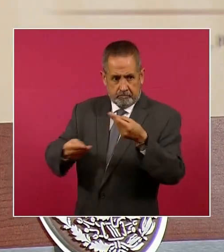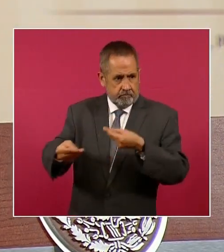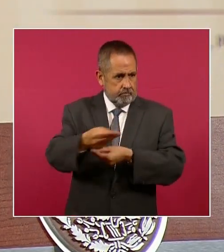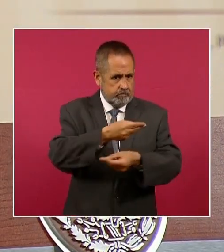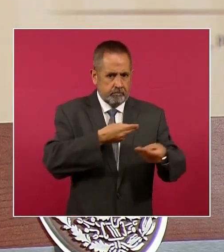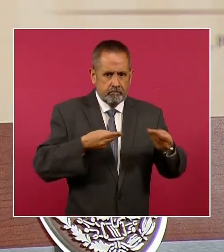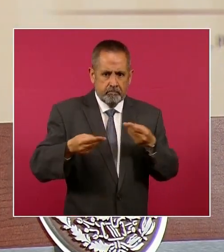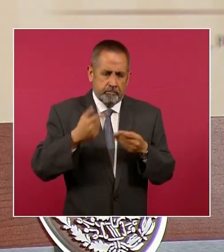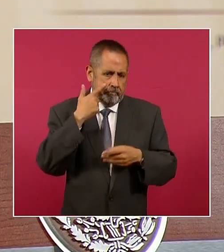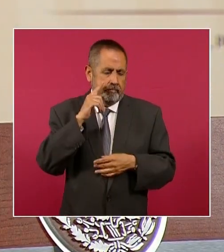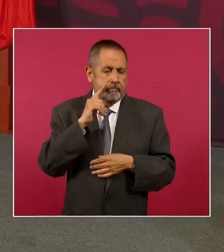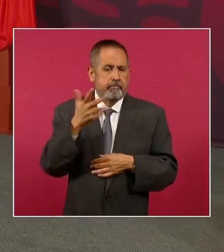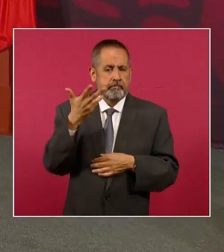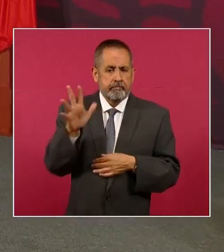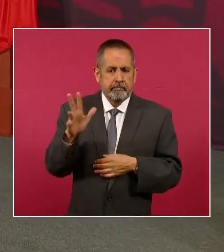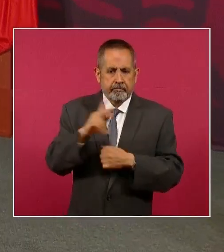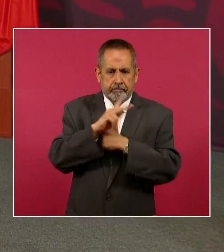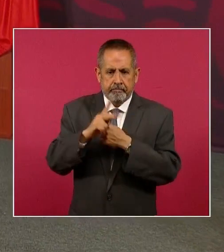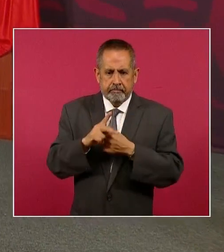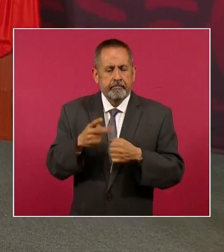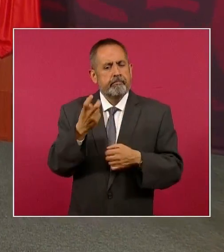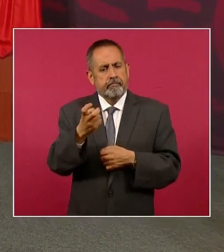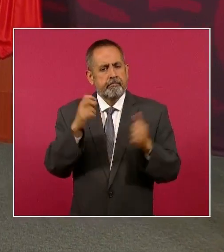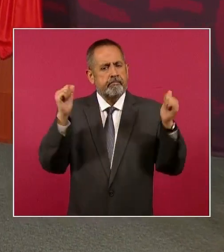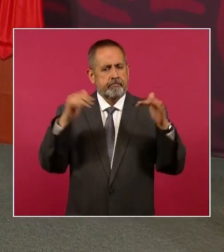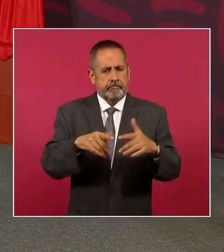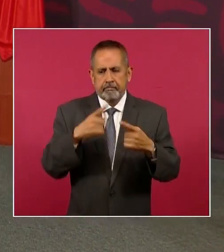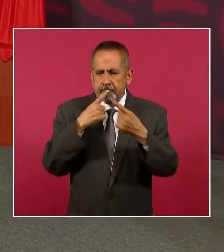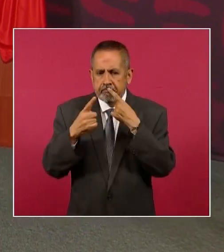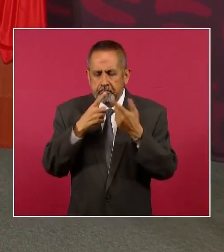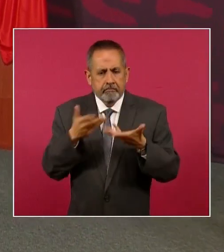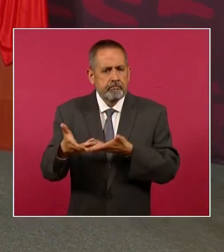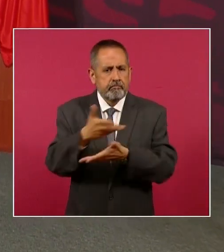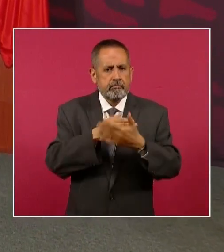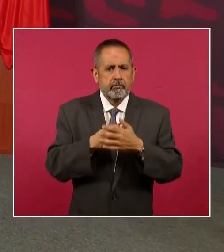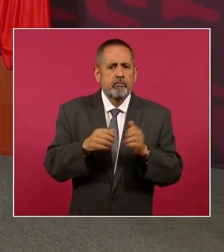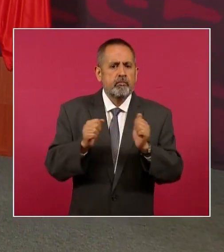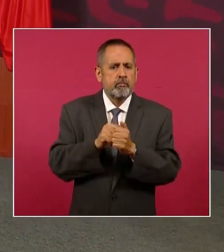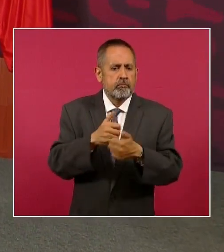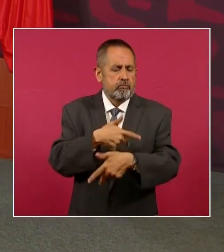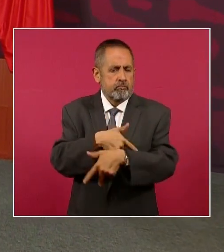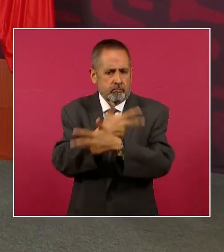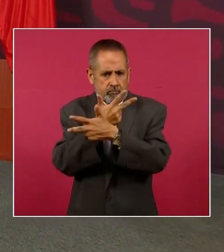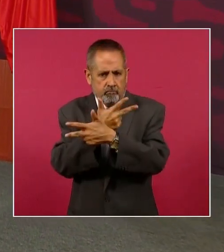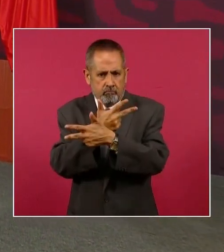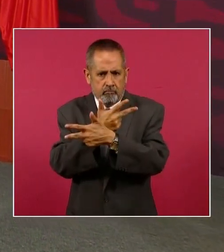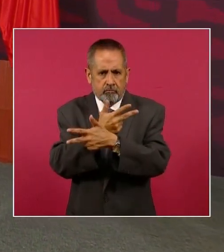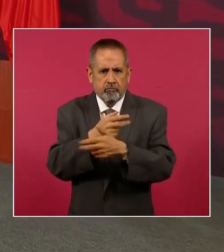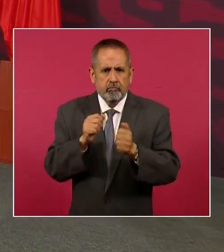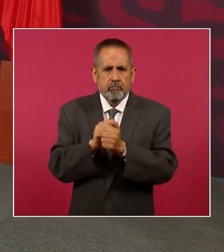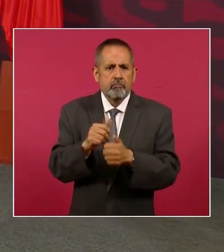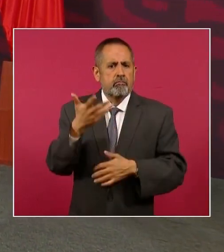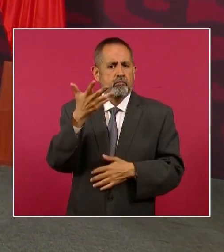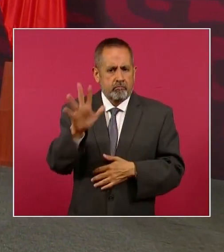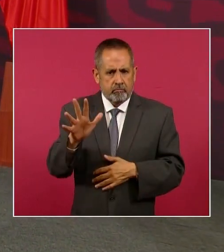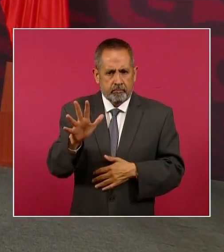propósito que tiene este encuentro. Es una videollamada. Vamos a participar